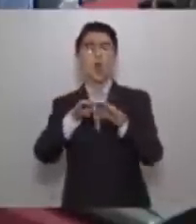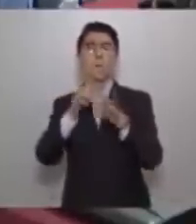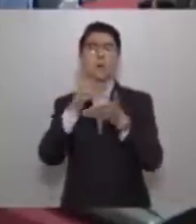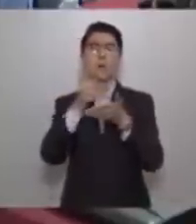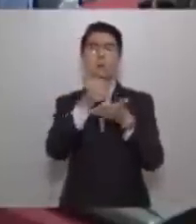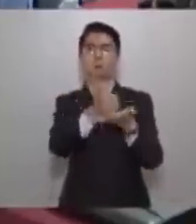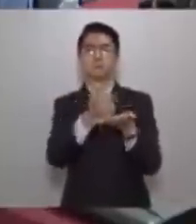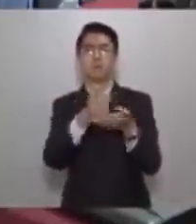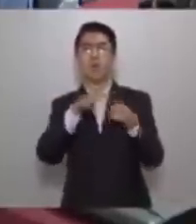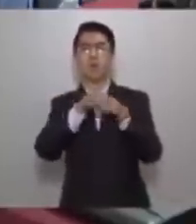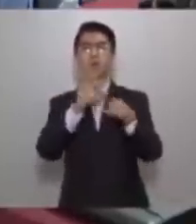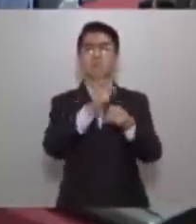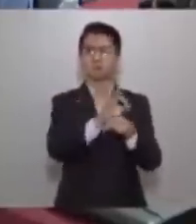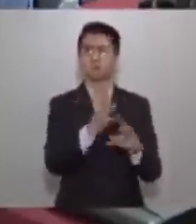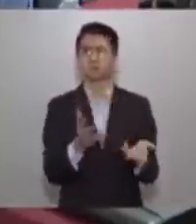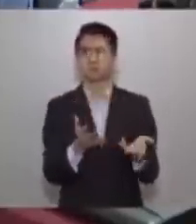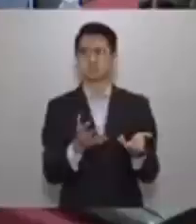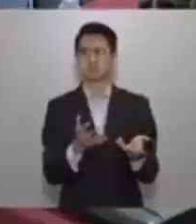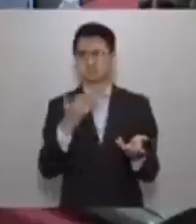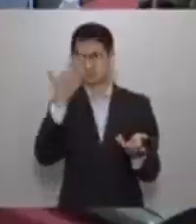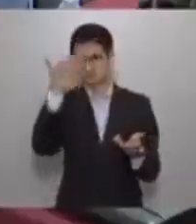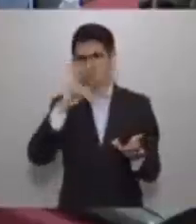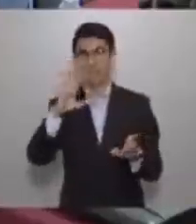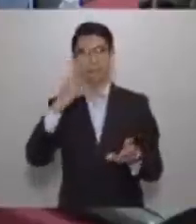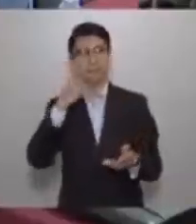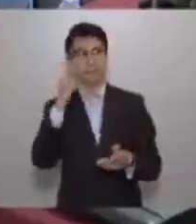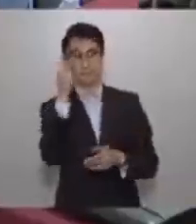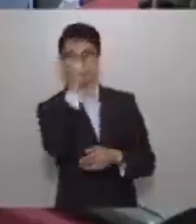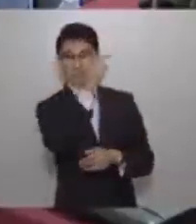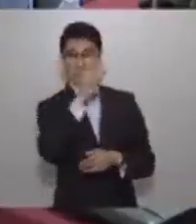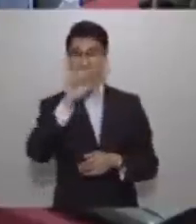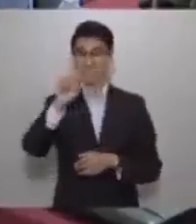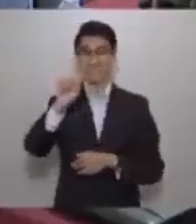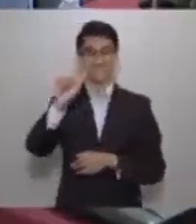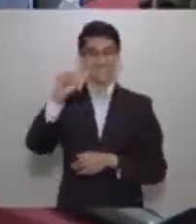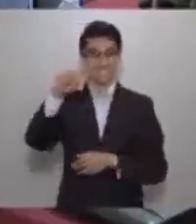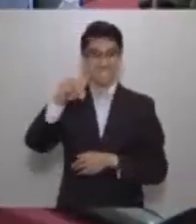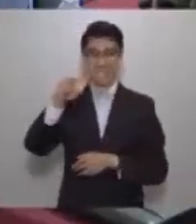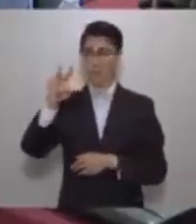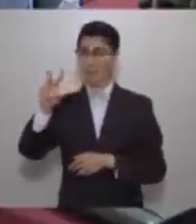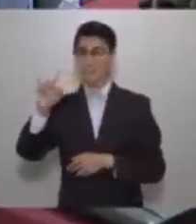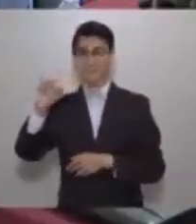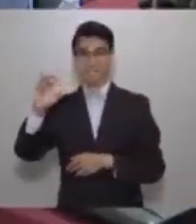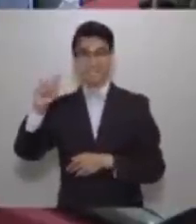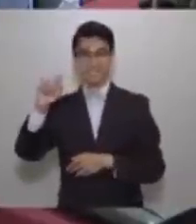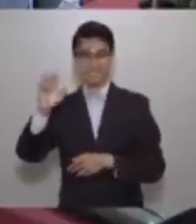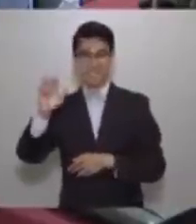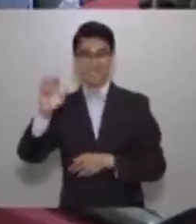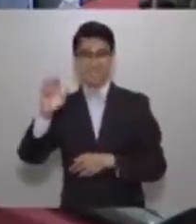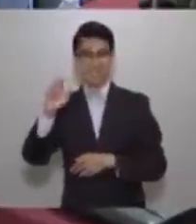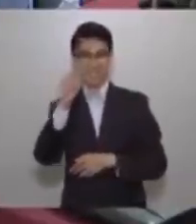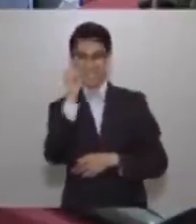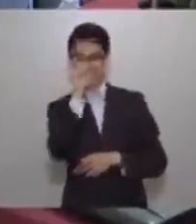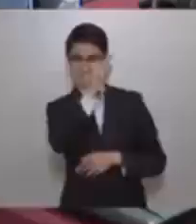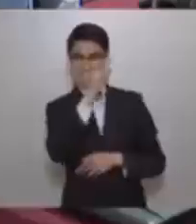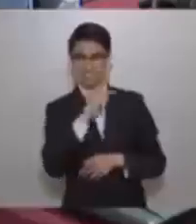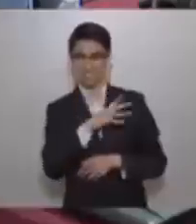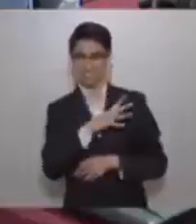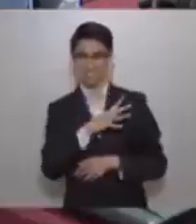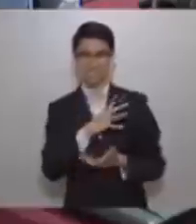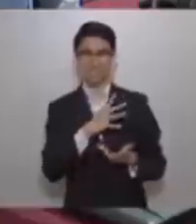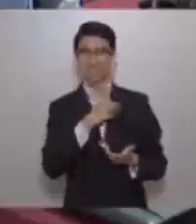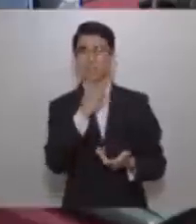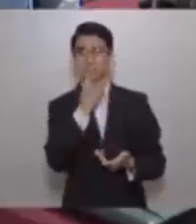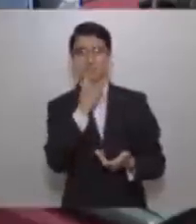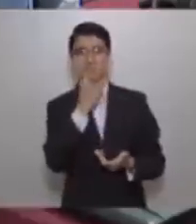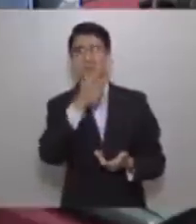Minas, en San Vicente, por falta de elementos, la policía aparentemente llegó 30 minutos después